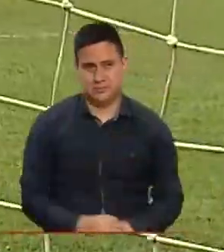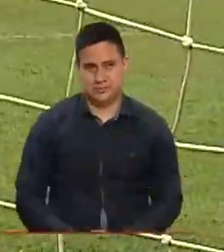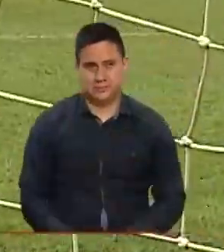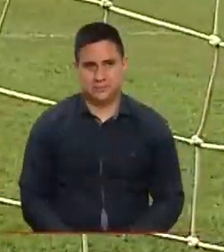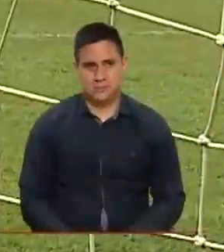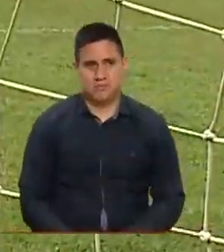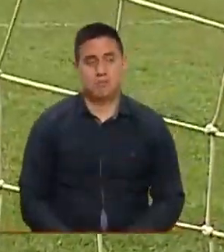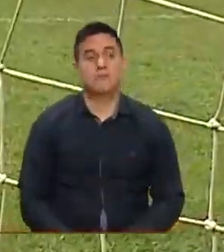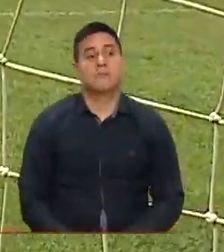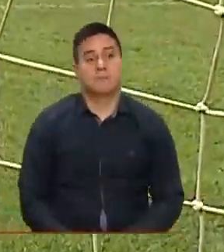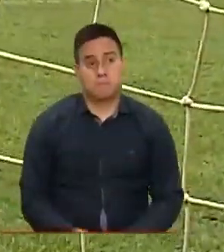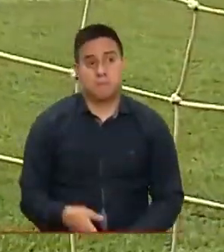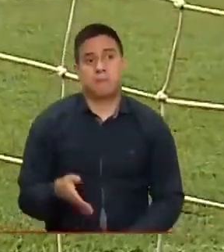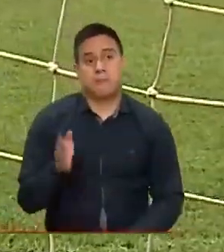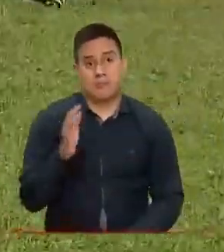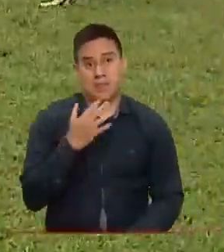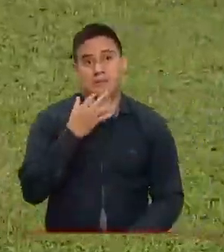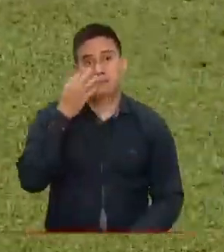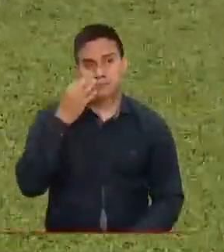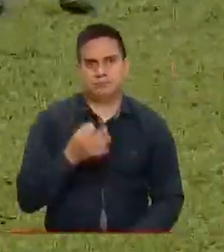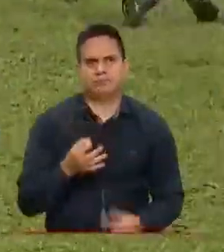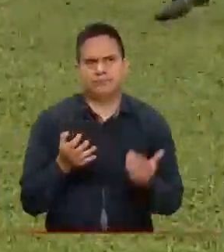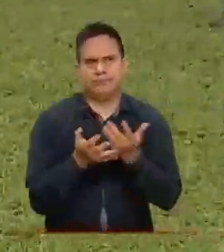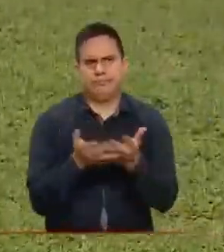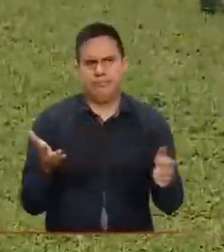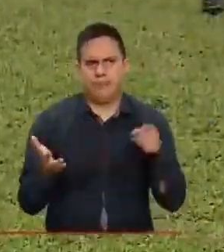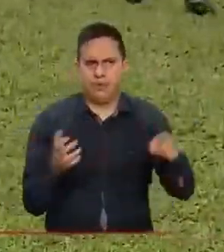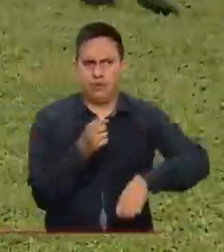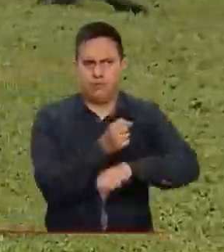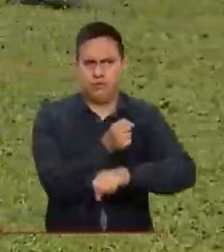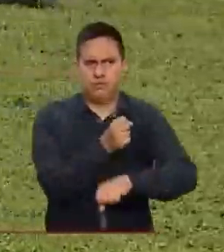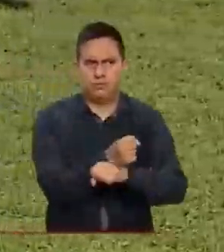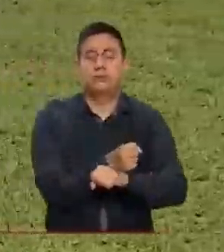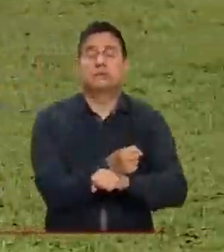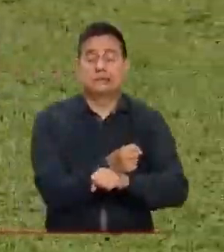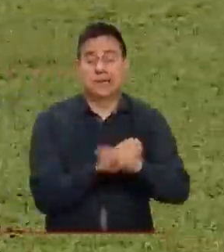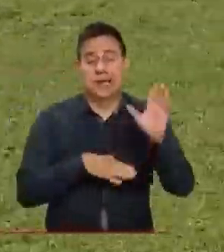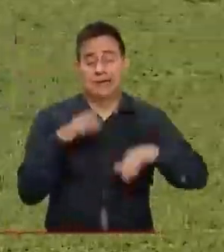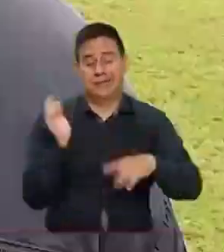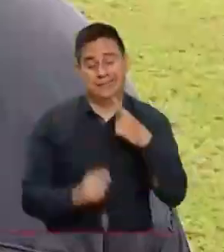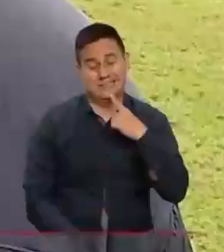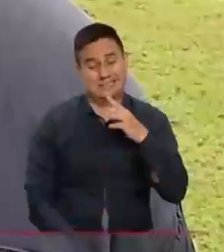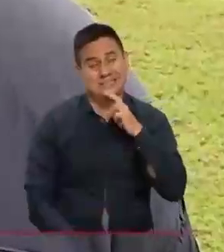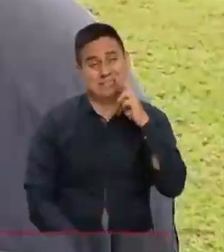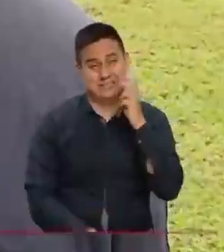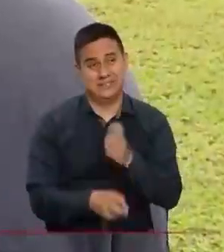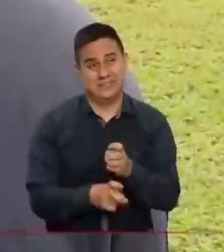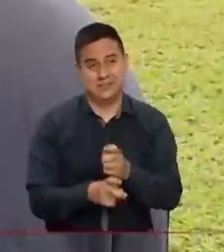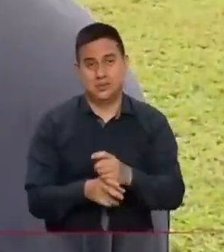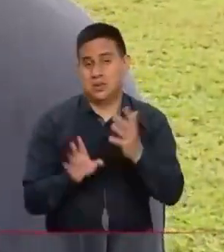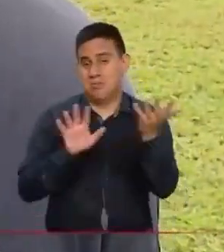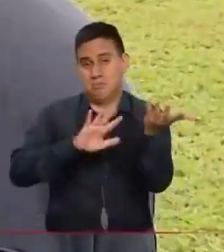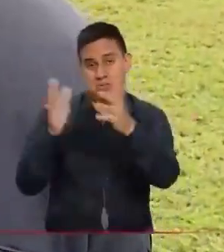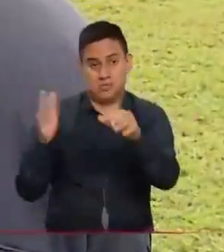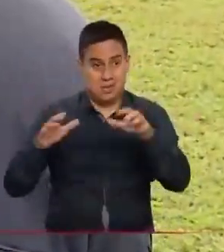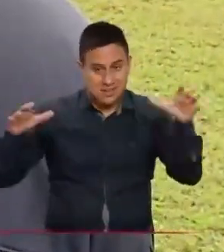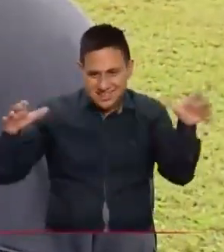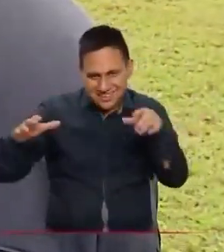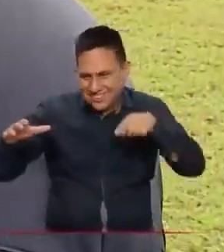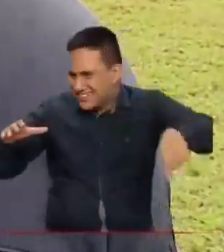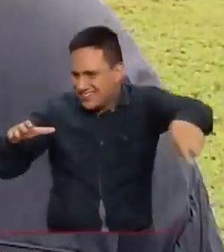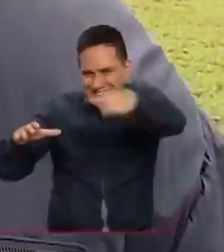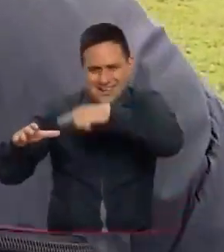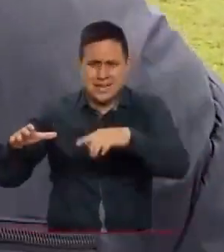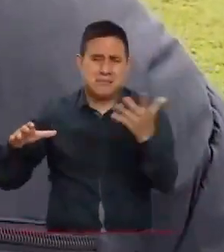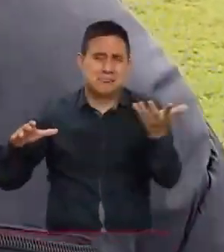La realidad de esta disciplina que despierta tantos sentimientos puede ser dura como sus números. El 3 al 4% de los chicos que están hoy